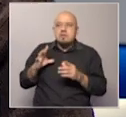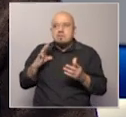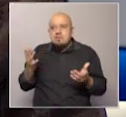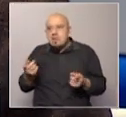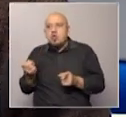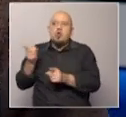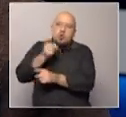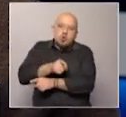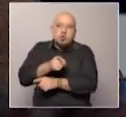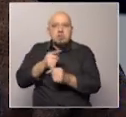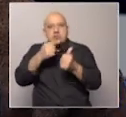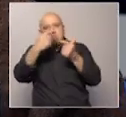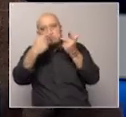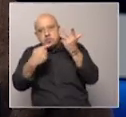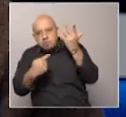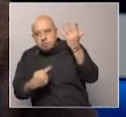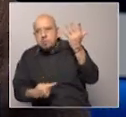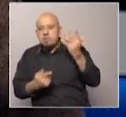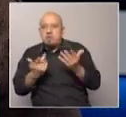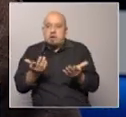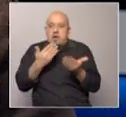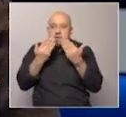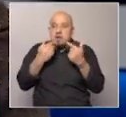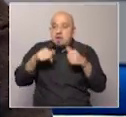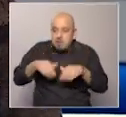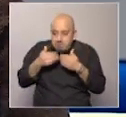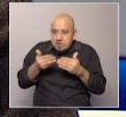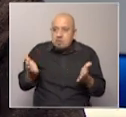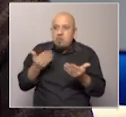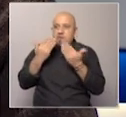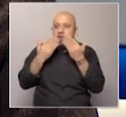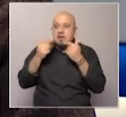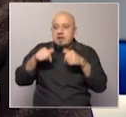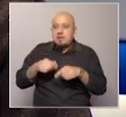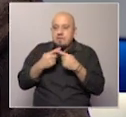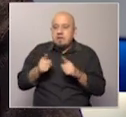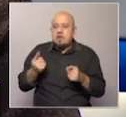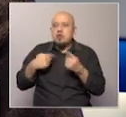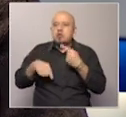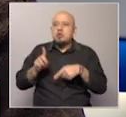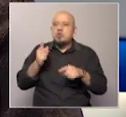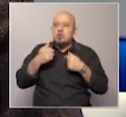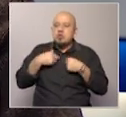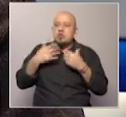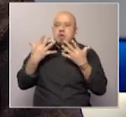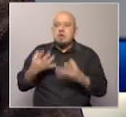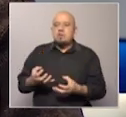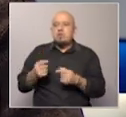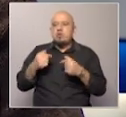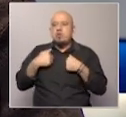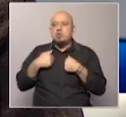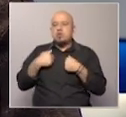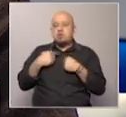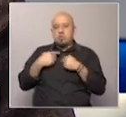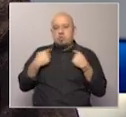espacio a todo lo otro que se puede hablar de la ciudad mira de lo que empezamos hablando en esta entrevista de tantas cosas tan interesantes entonces lo que intentamos nosotros como